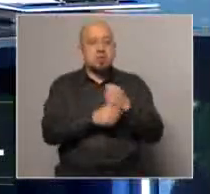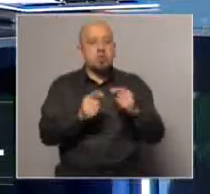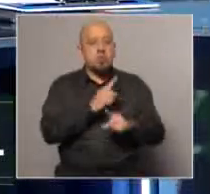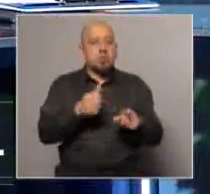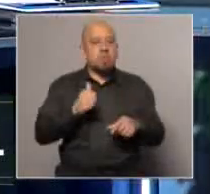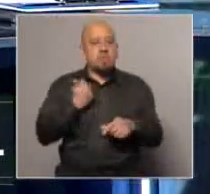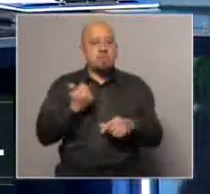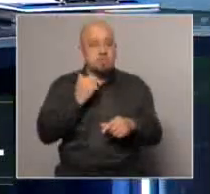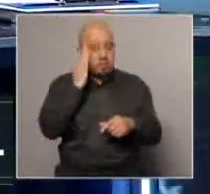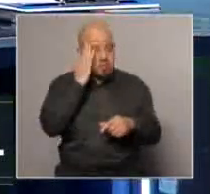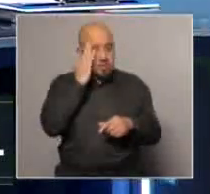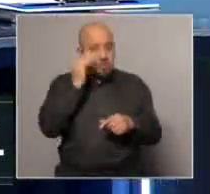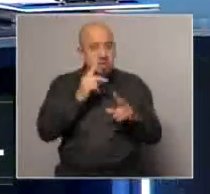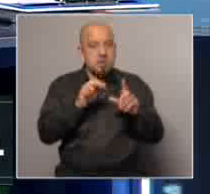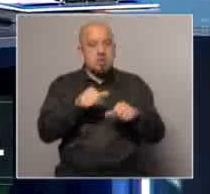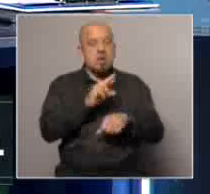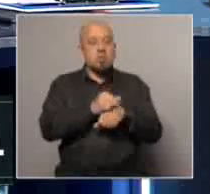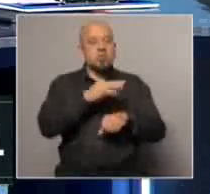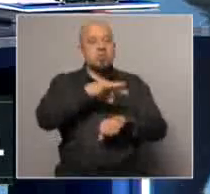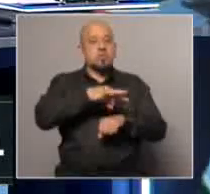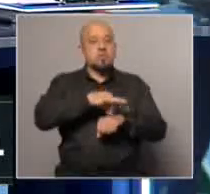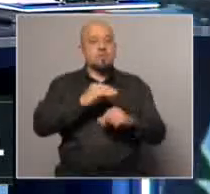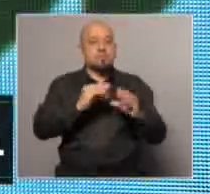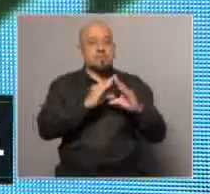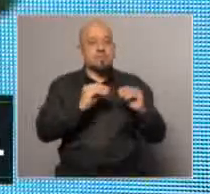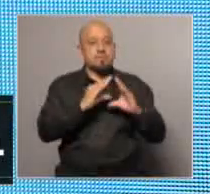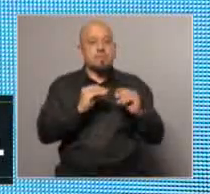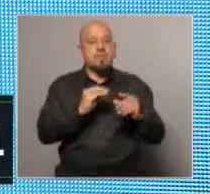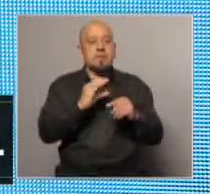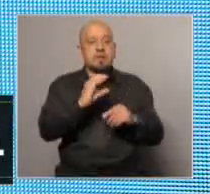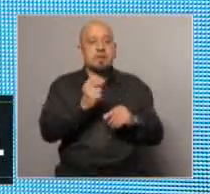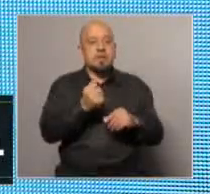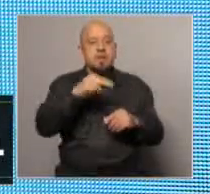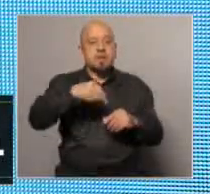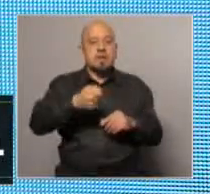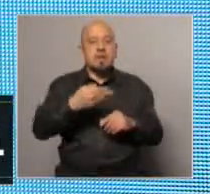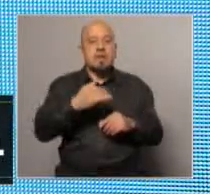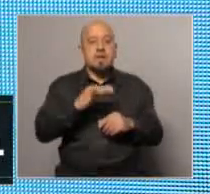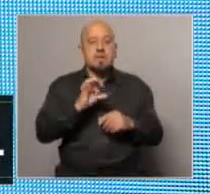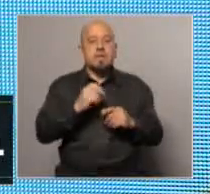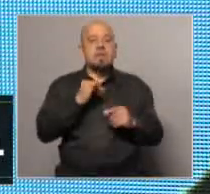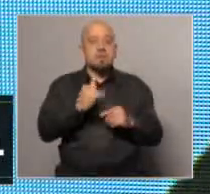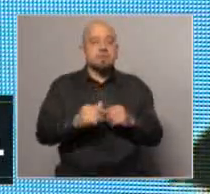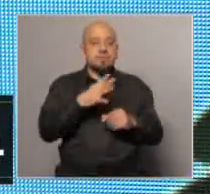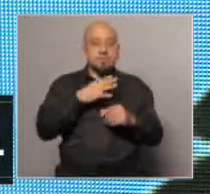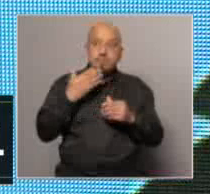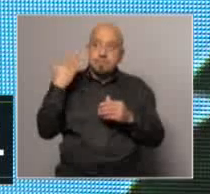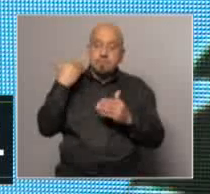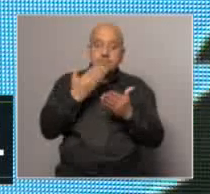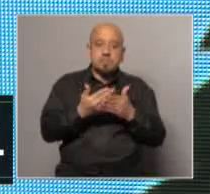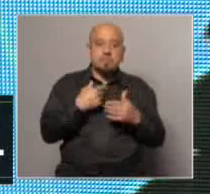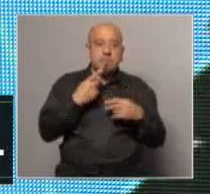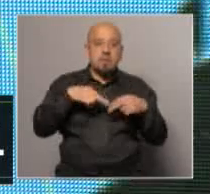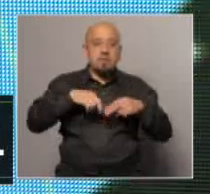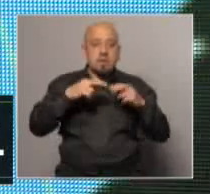en saber mucho más respecto, claro, al uso medicinal del cannabis, ¿no? Yo creo, no quiero decir que no haya habido investigación, sí que la ha habido, pero debería haber